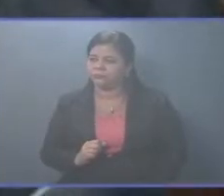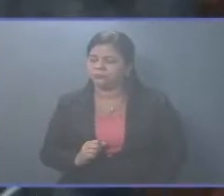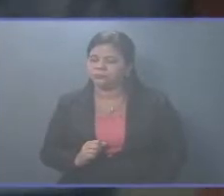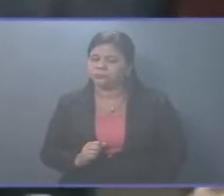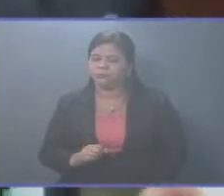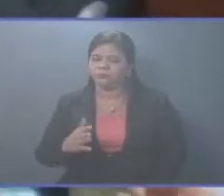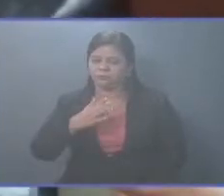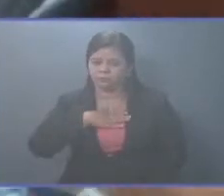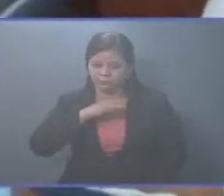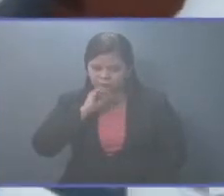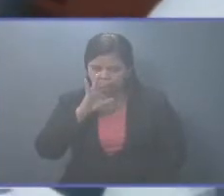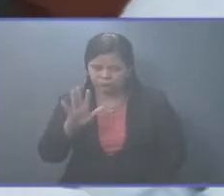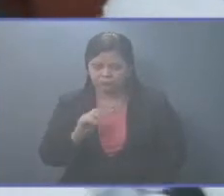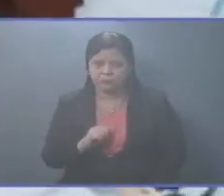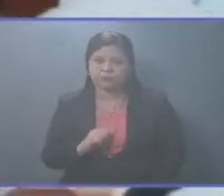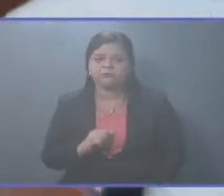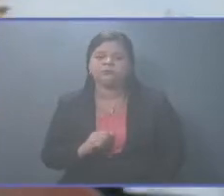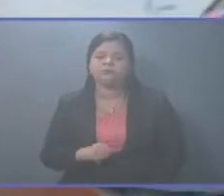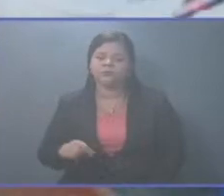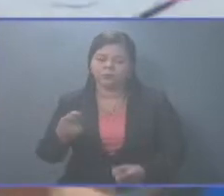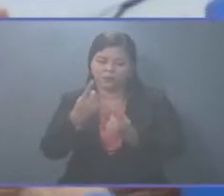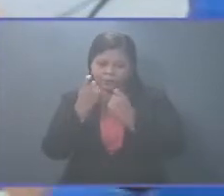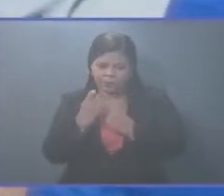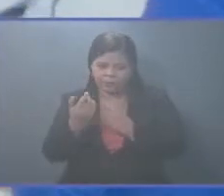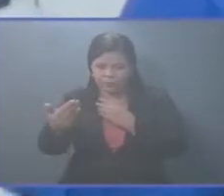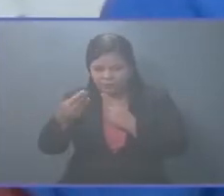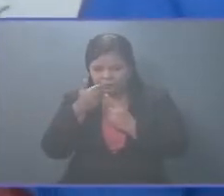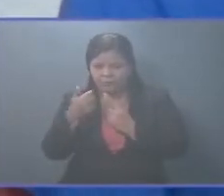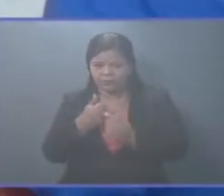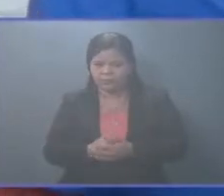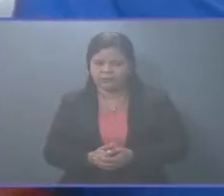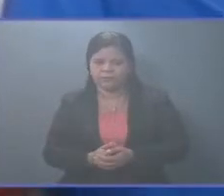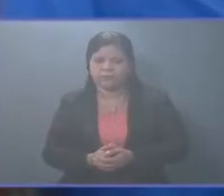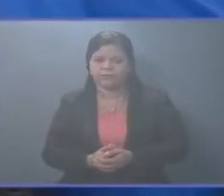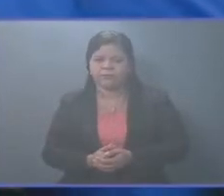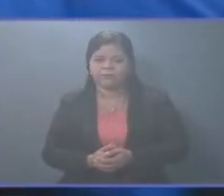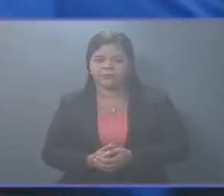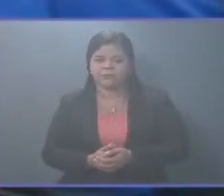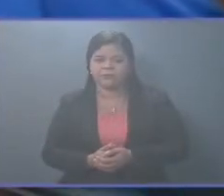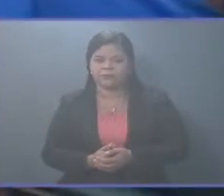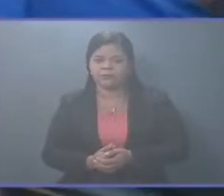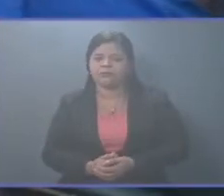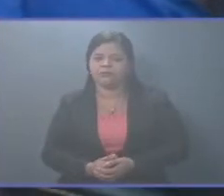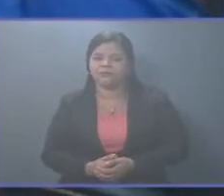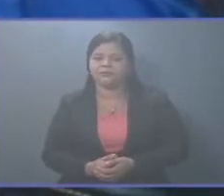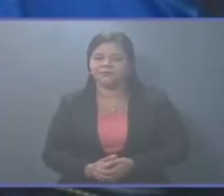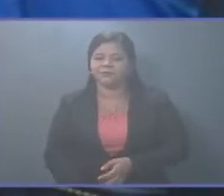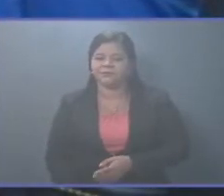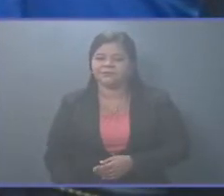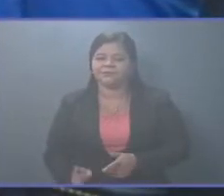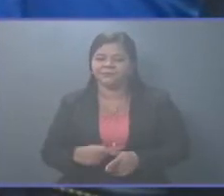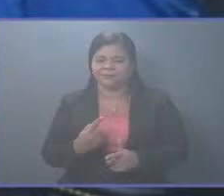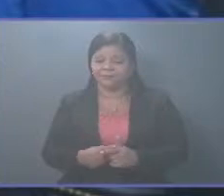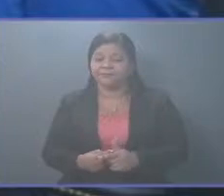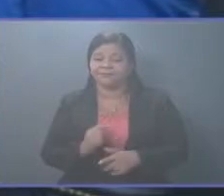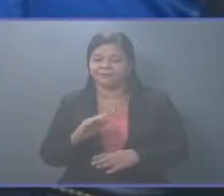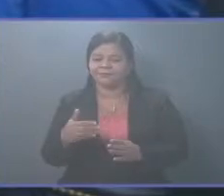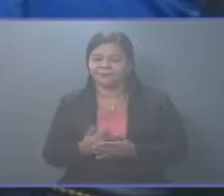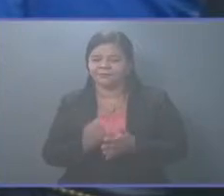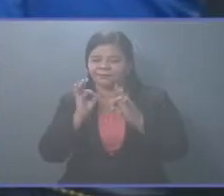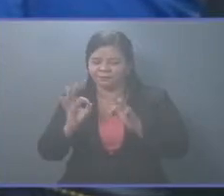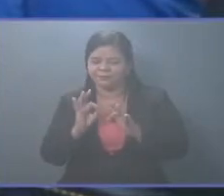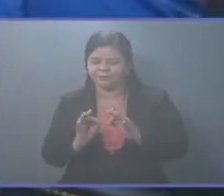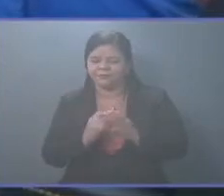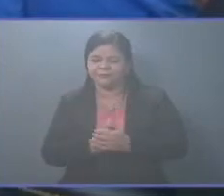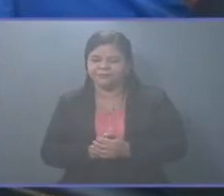Voy a retomar la pregunta directa que ha hecho. Si la vacuna de AstraZeneca tuviera el